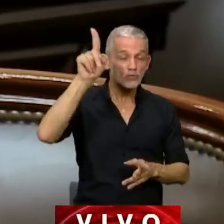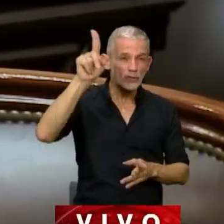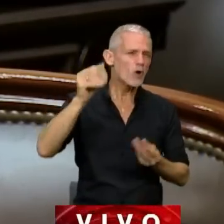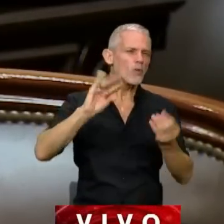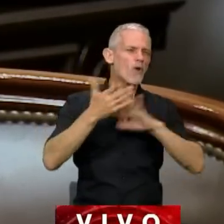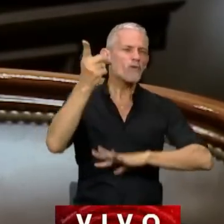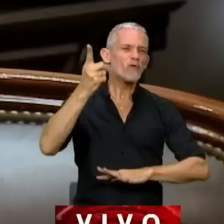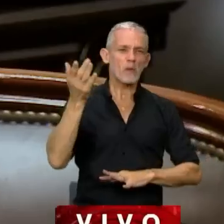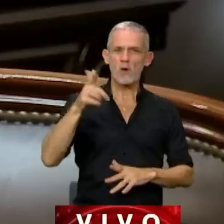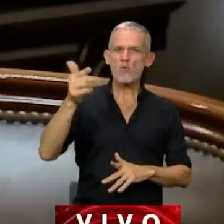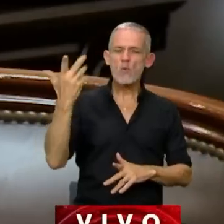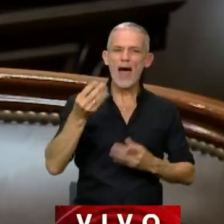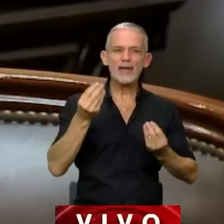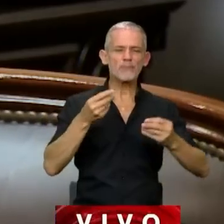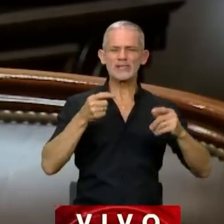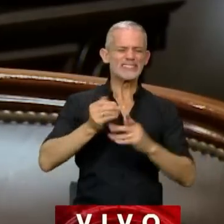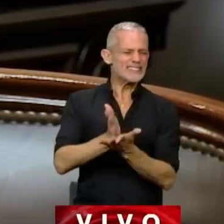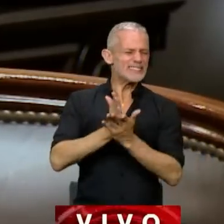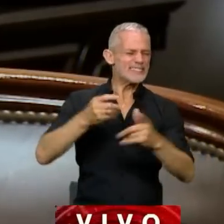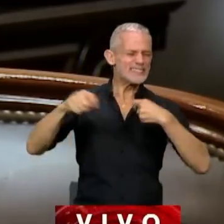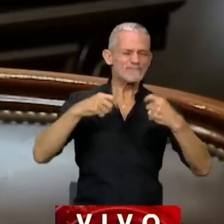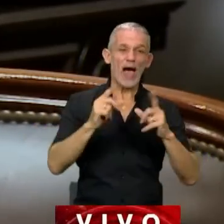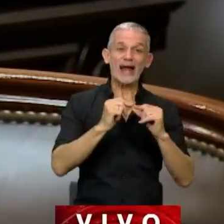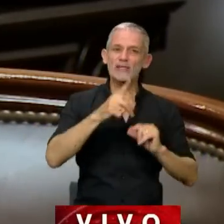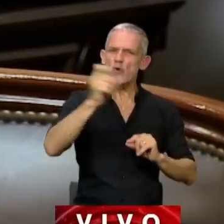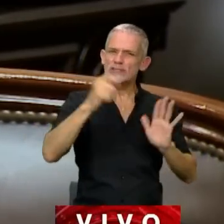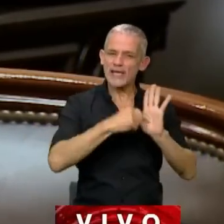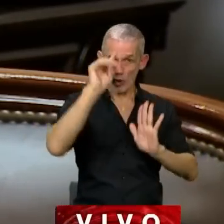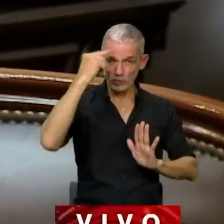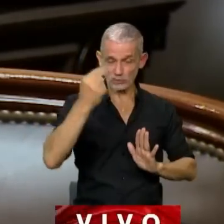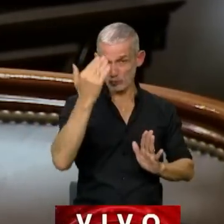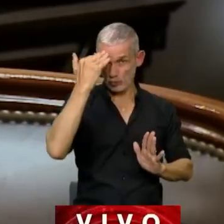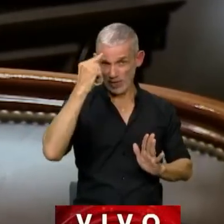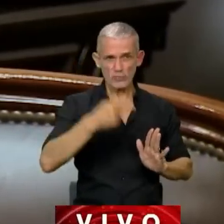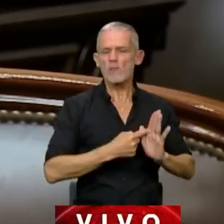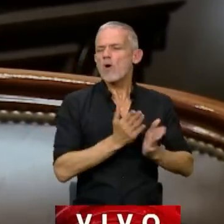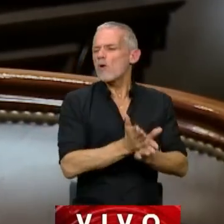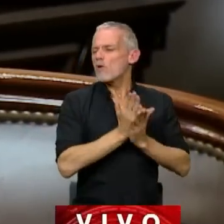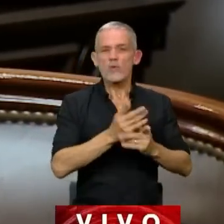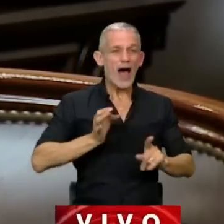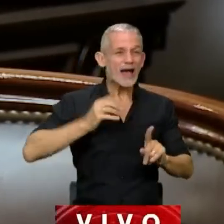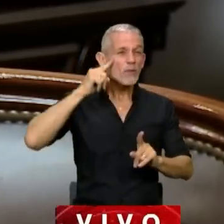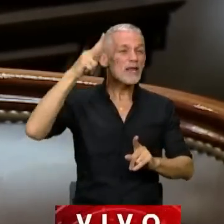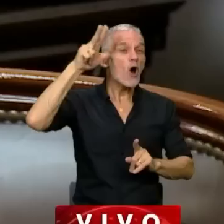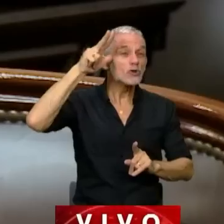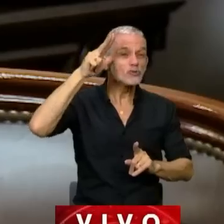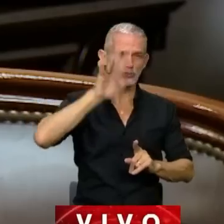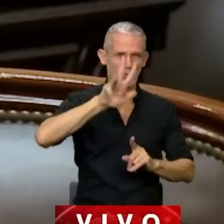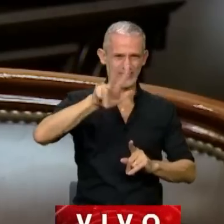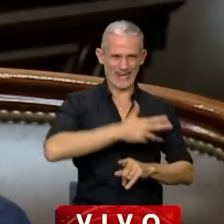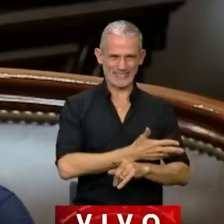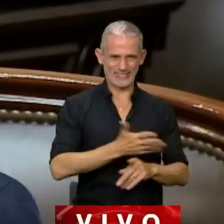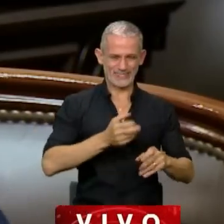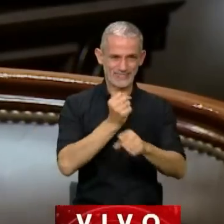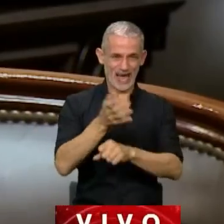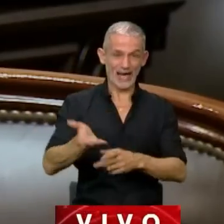Estados Unidos no tenía la inflexibilidad que tenía el artículo 100 de nuestra Constitución desde el año 1853.